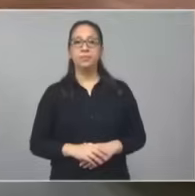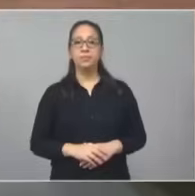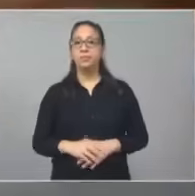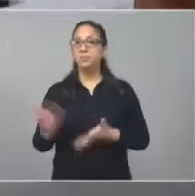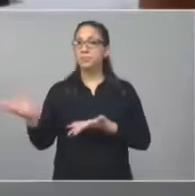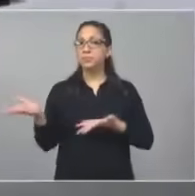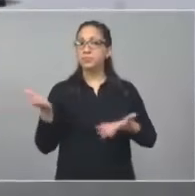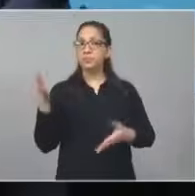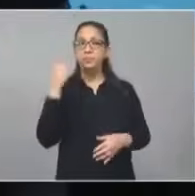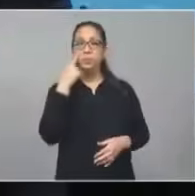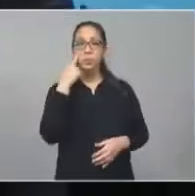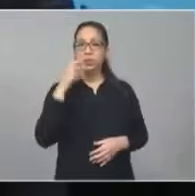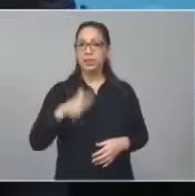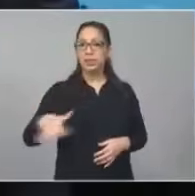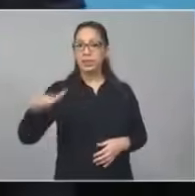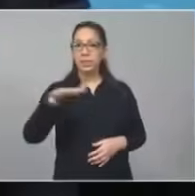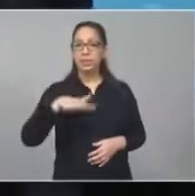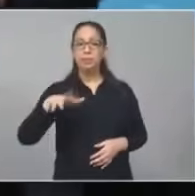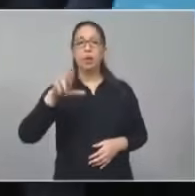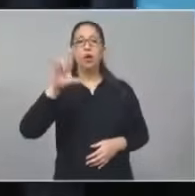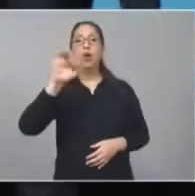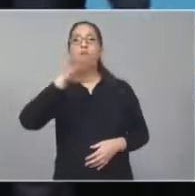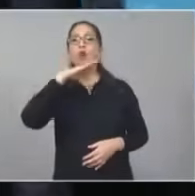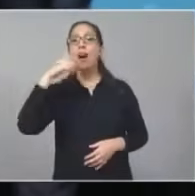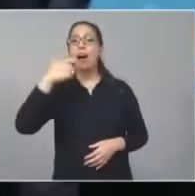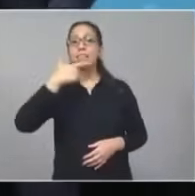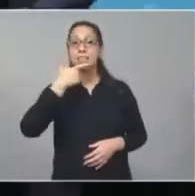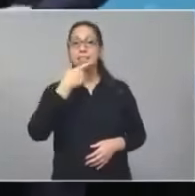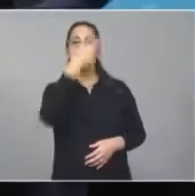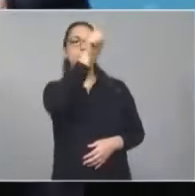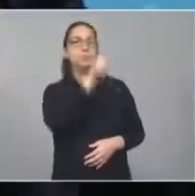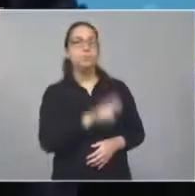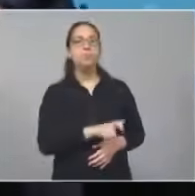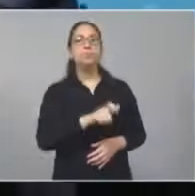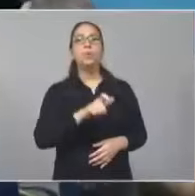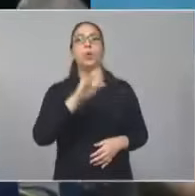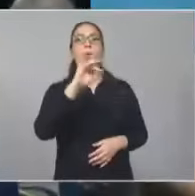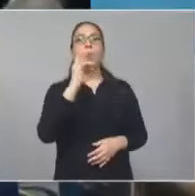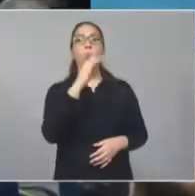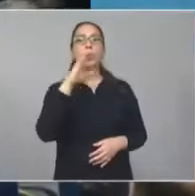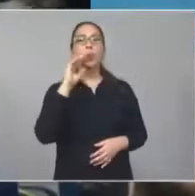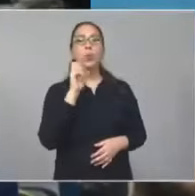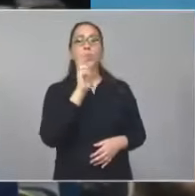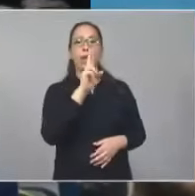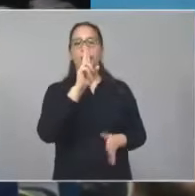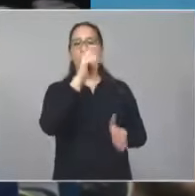Firma seguidamente el municipio de Rojas, Román Luján Bouvier.